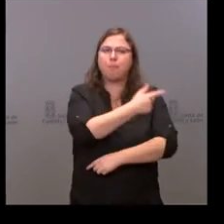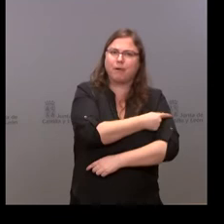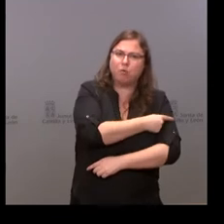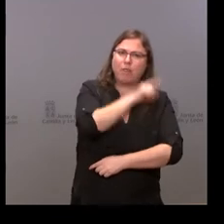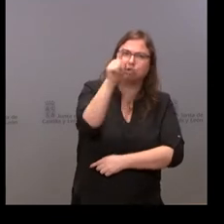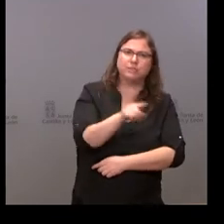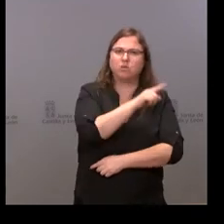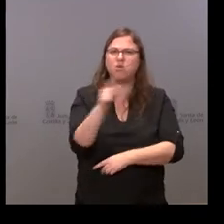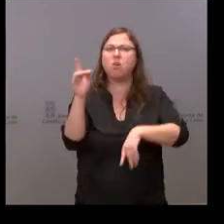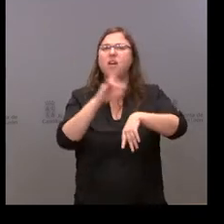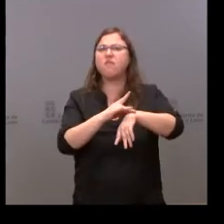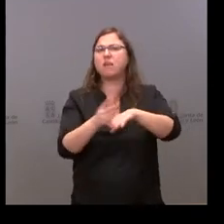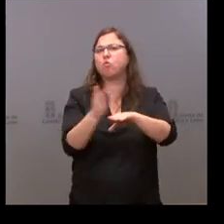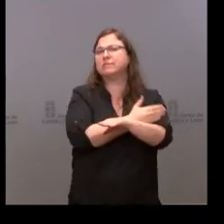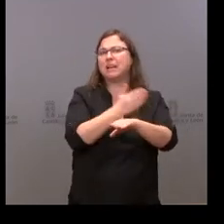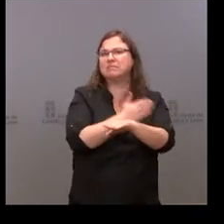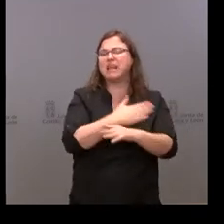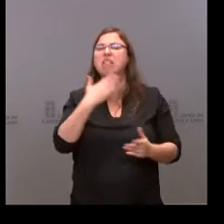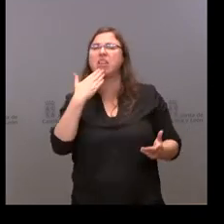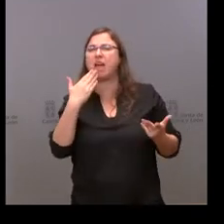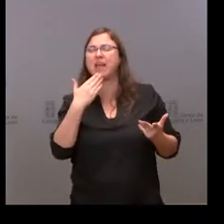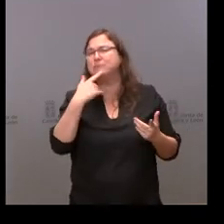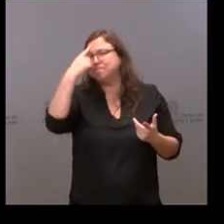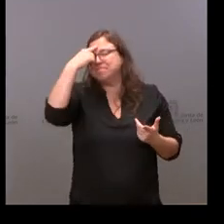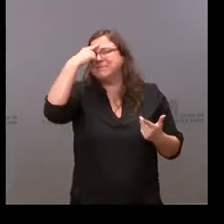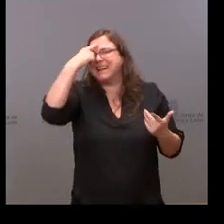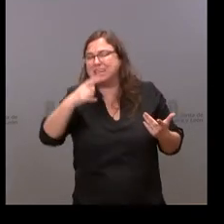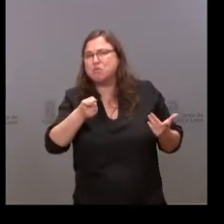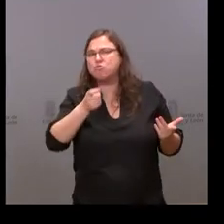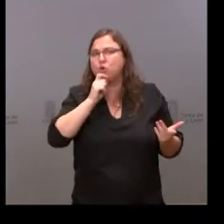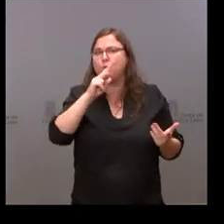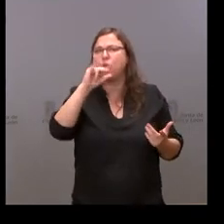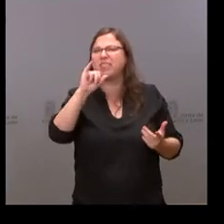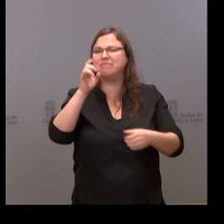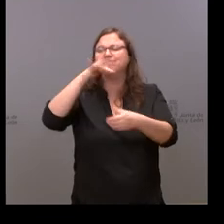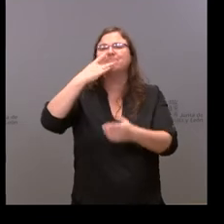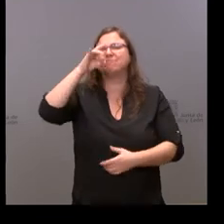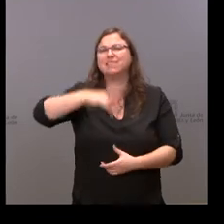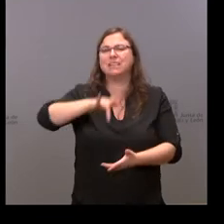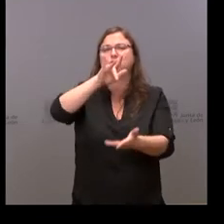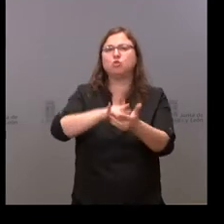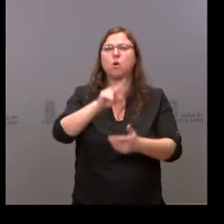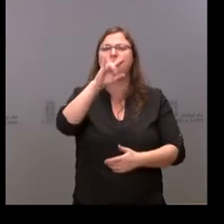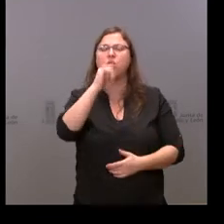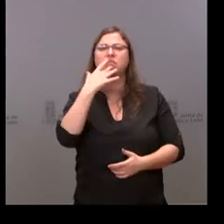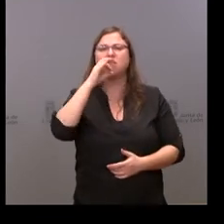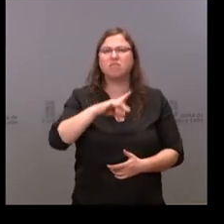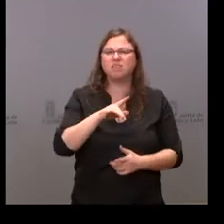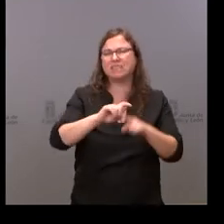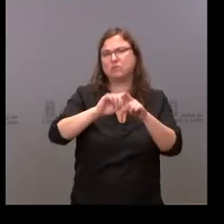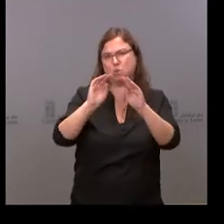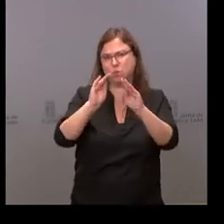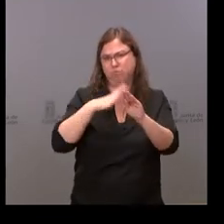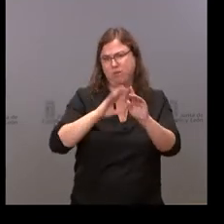patologías previas mediana edad para saber un poco de qué hablamos cuando hablamos de de la gente que está en la uci